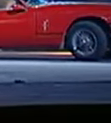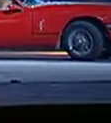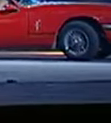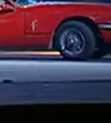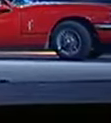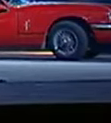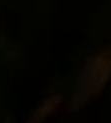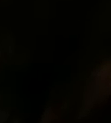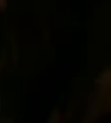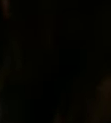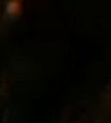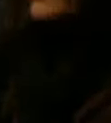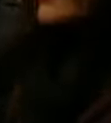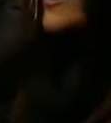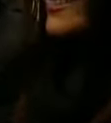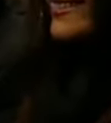ahí?